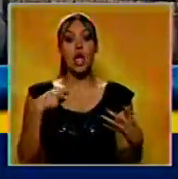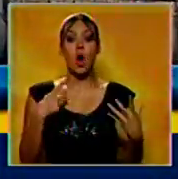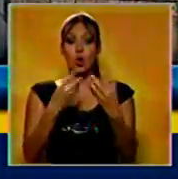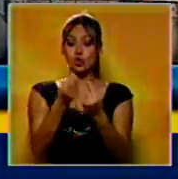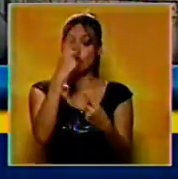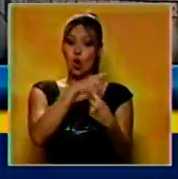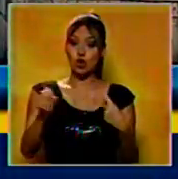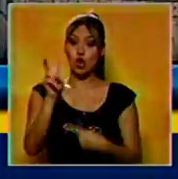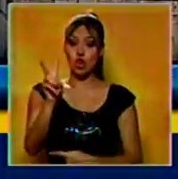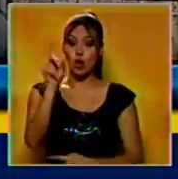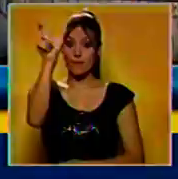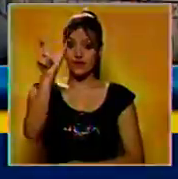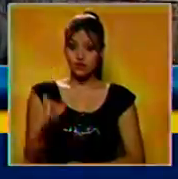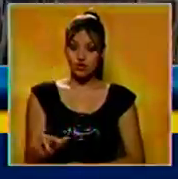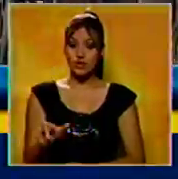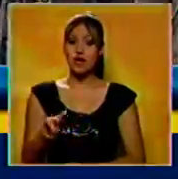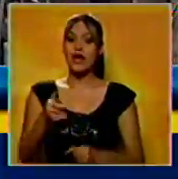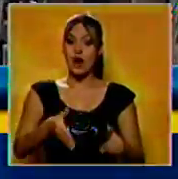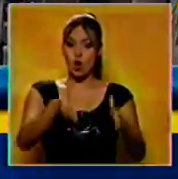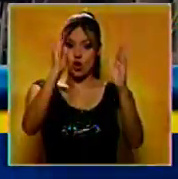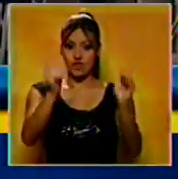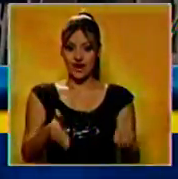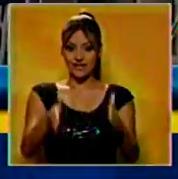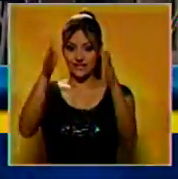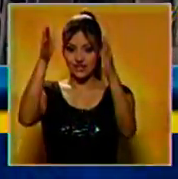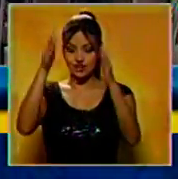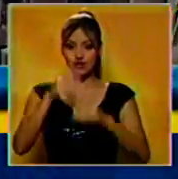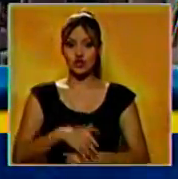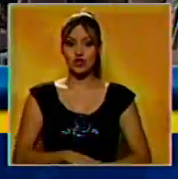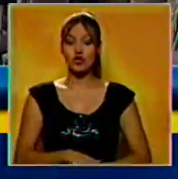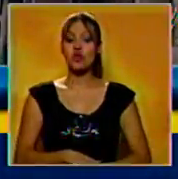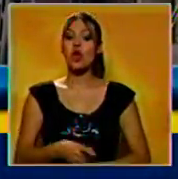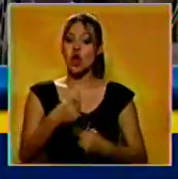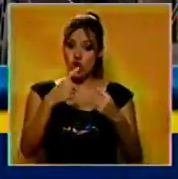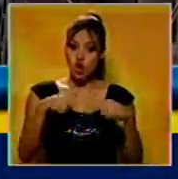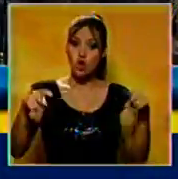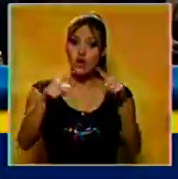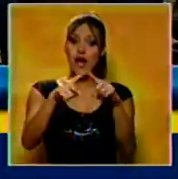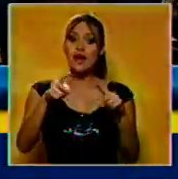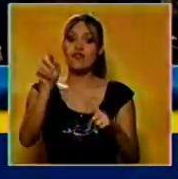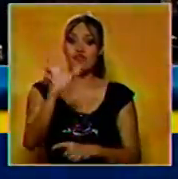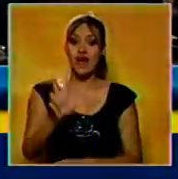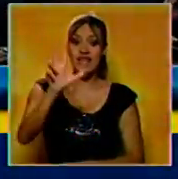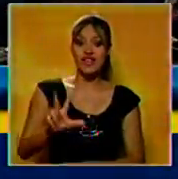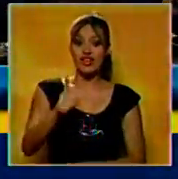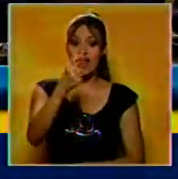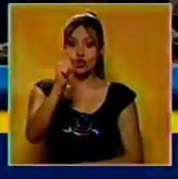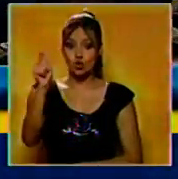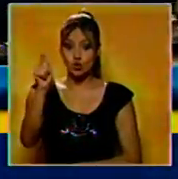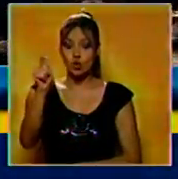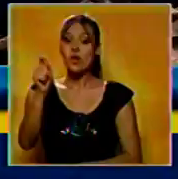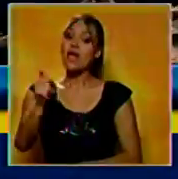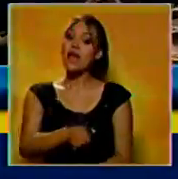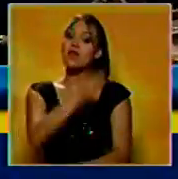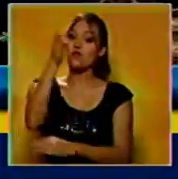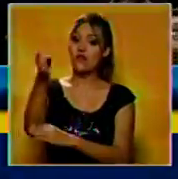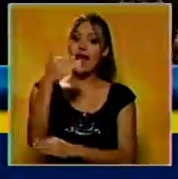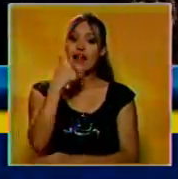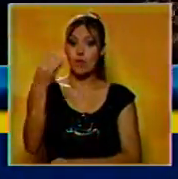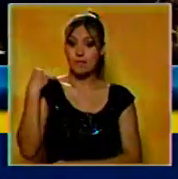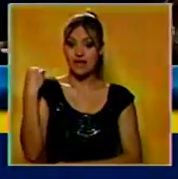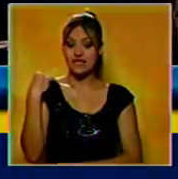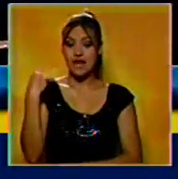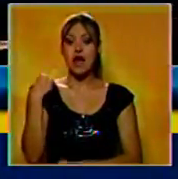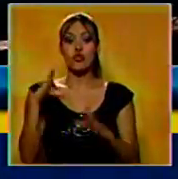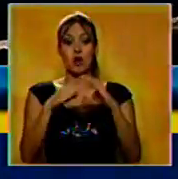de otros dos funcionarios por la urbanización Nueva Virginia del sector Santa Lucía de los Valles del Tuy, donde acudieron para atender un llamado de